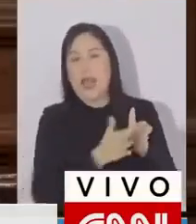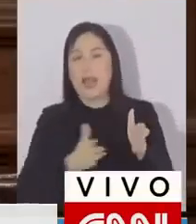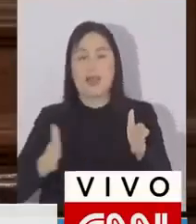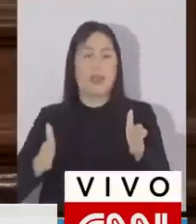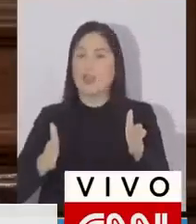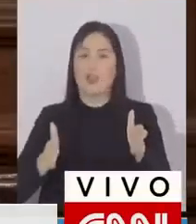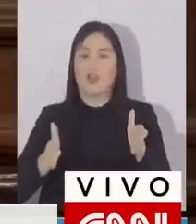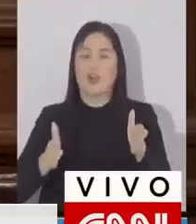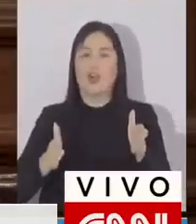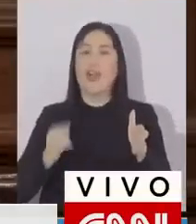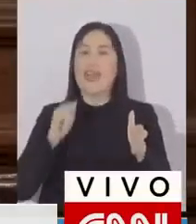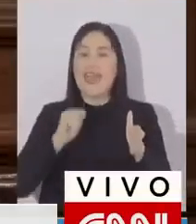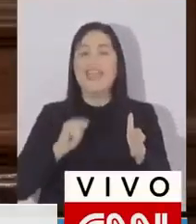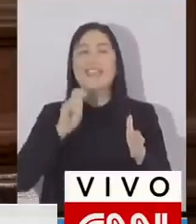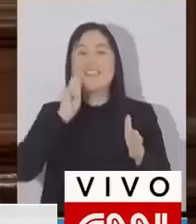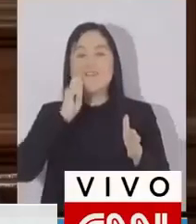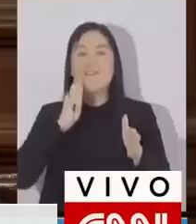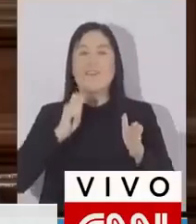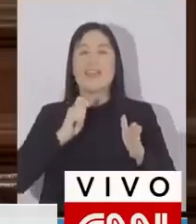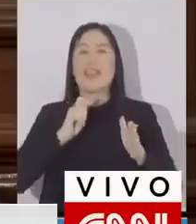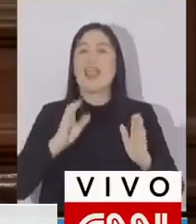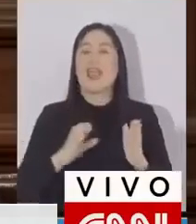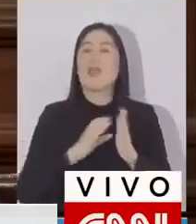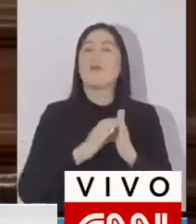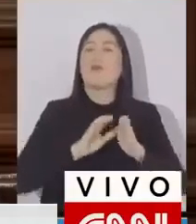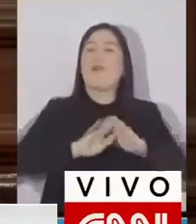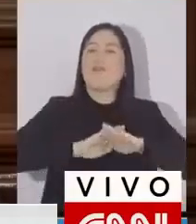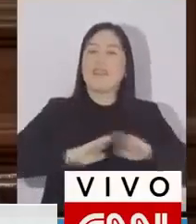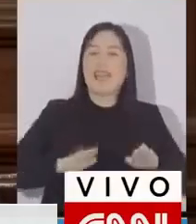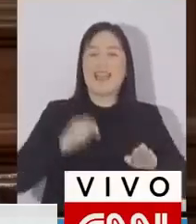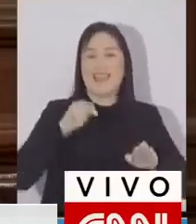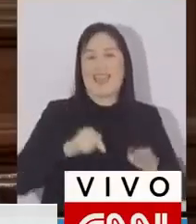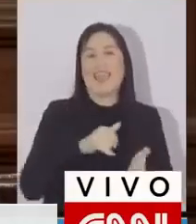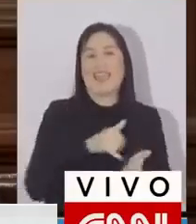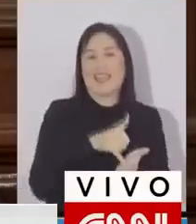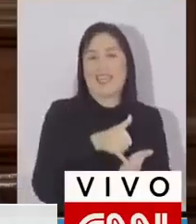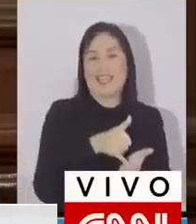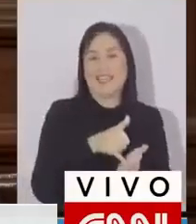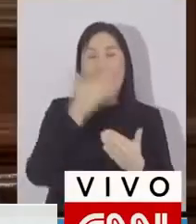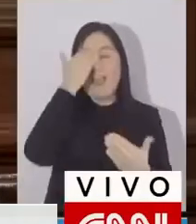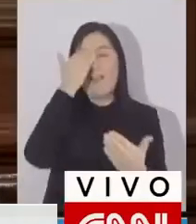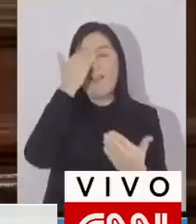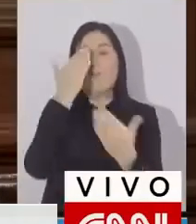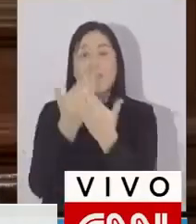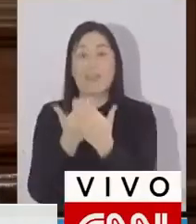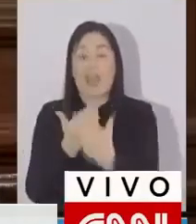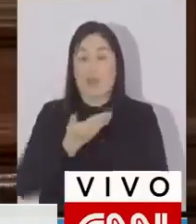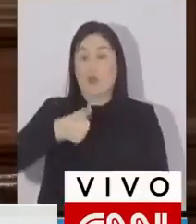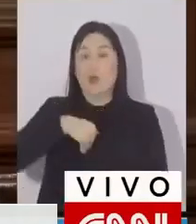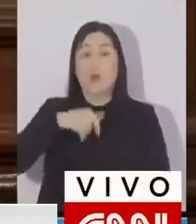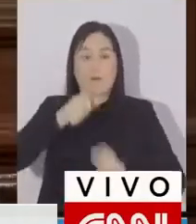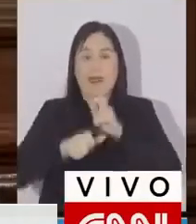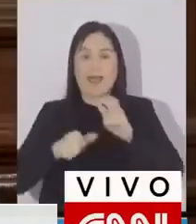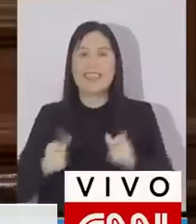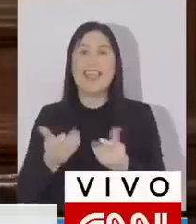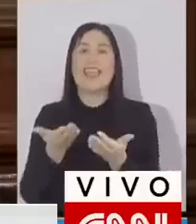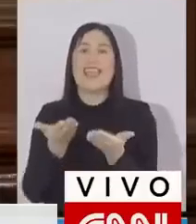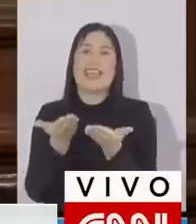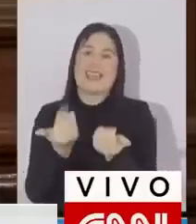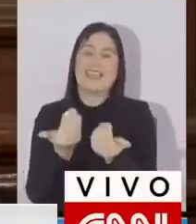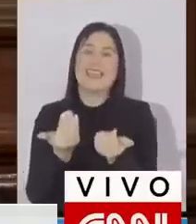se conviertan en el capítulo final de esta crisis la crisis que nos tocó enfrentar como generación y que necesita de un buen